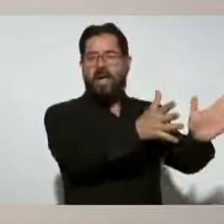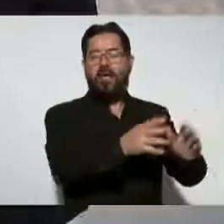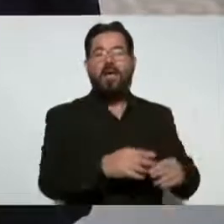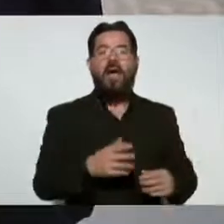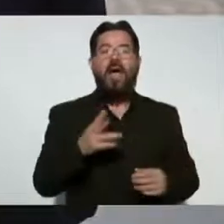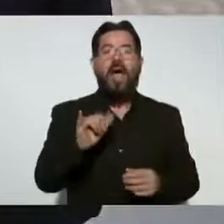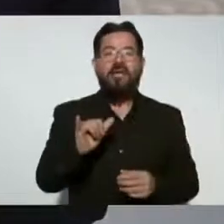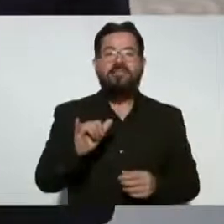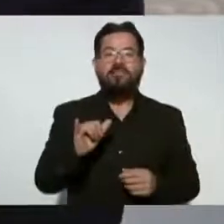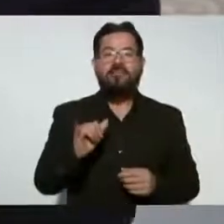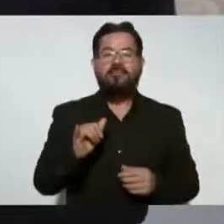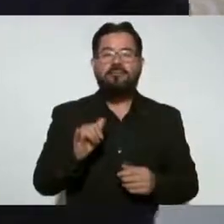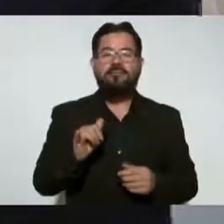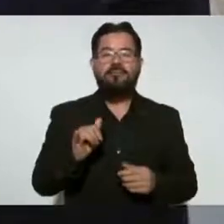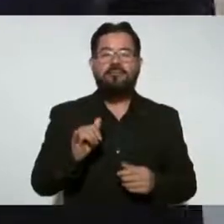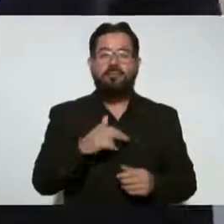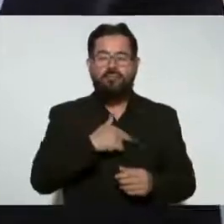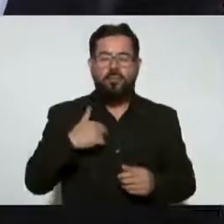estamos